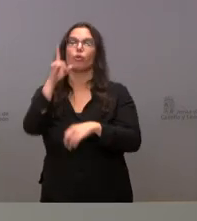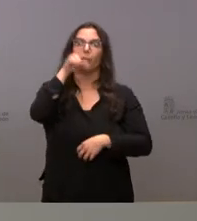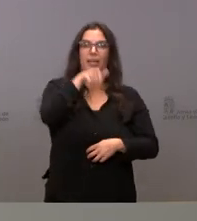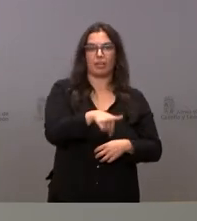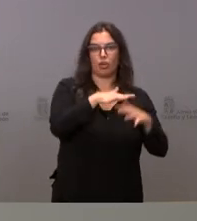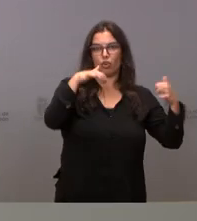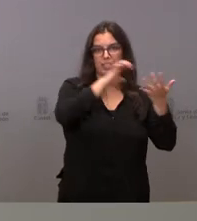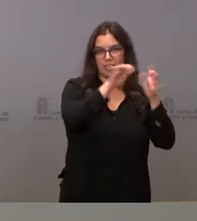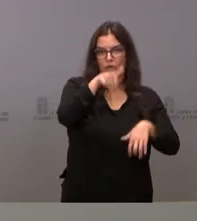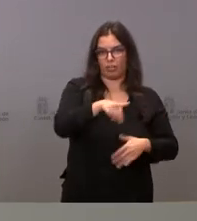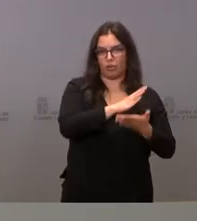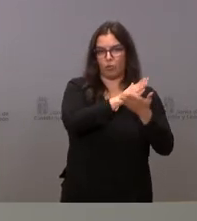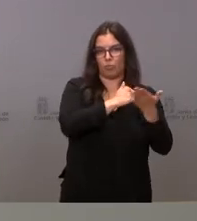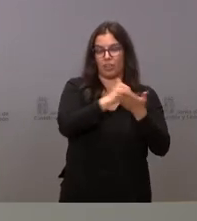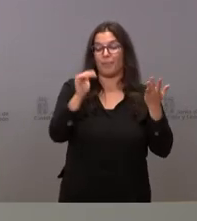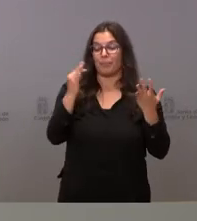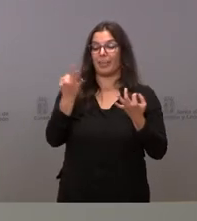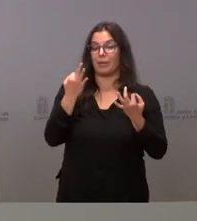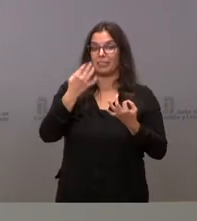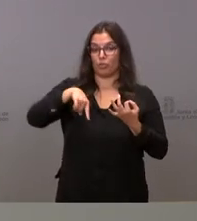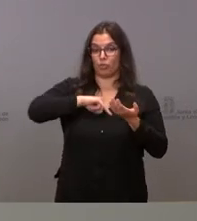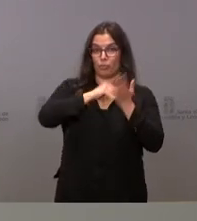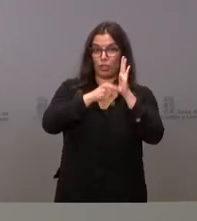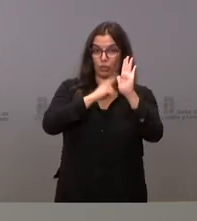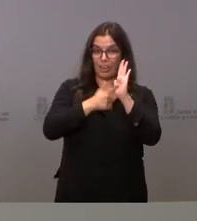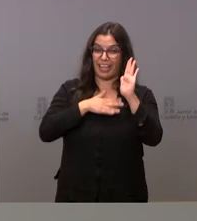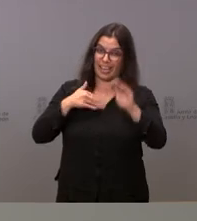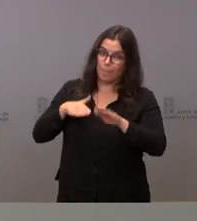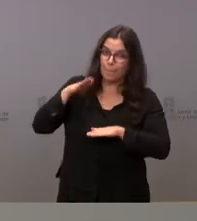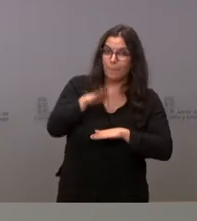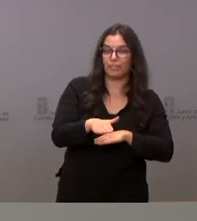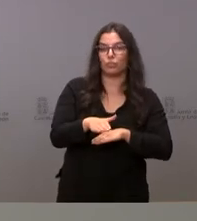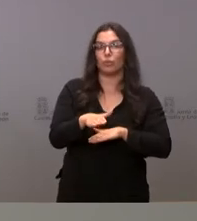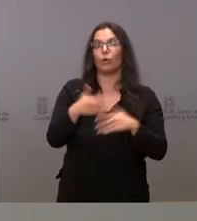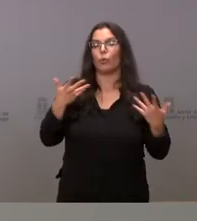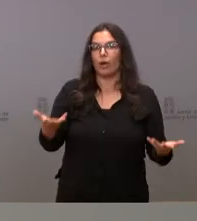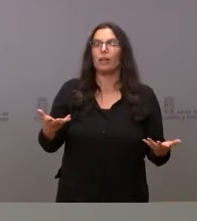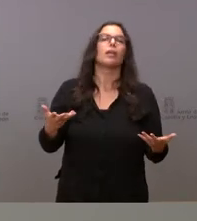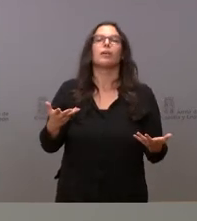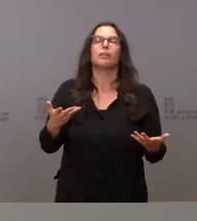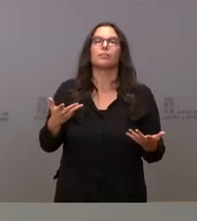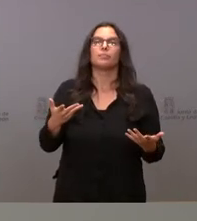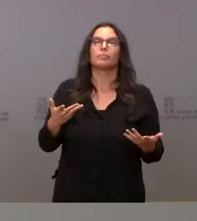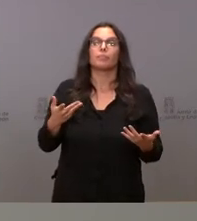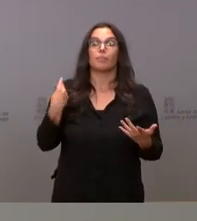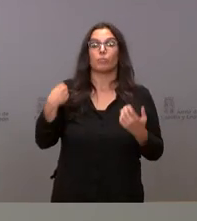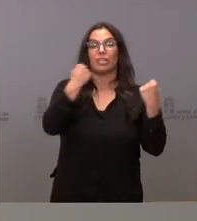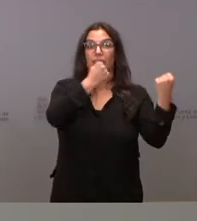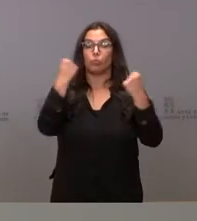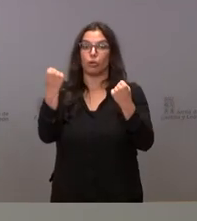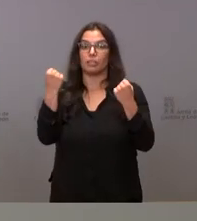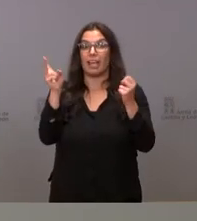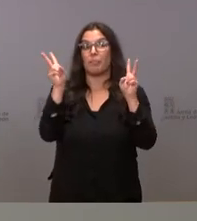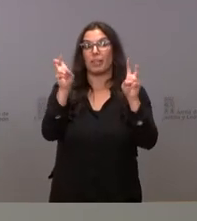que sí que el proyecto de ley ha hecho y ha querido dar ahí un paso adelante es establecer la posibilidad de que estas instituciones que en